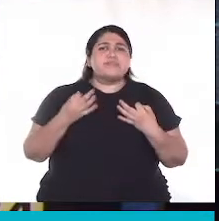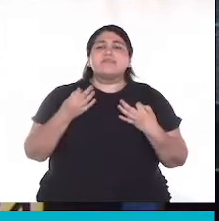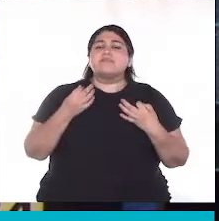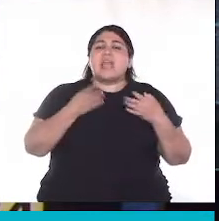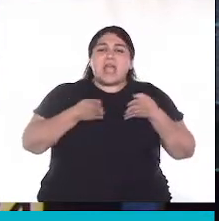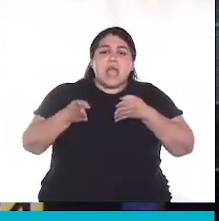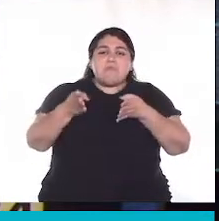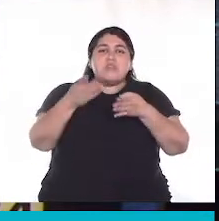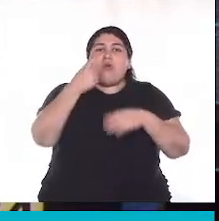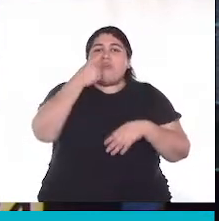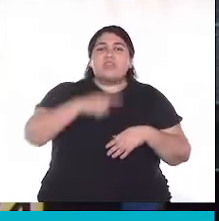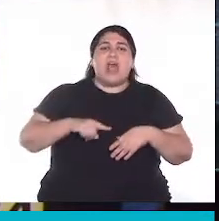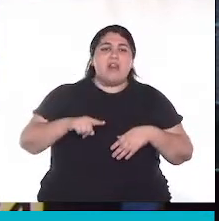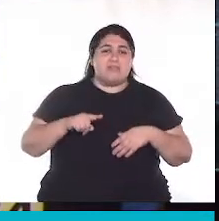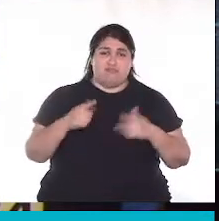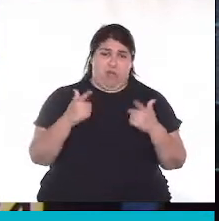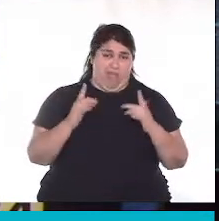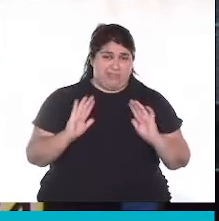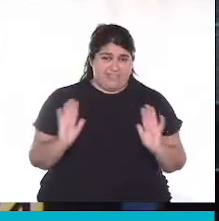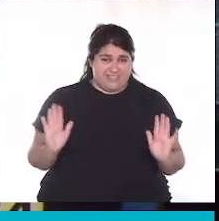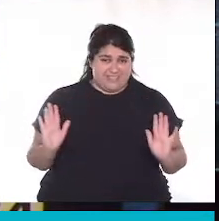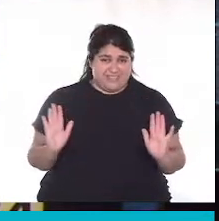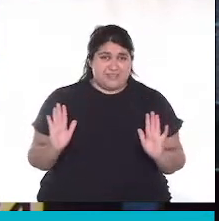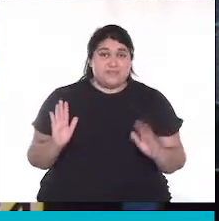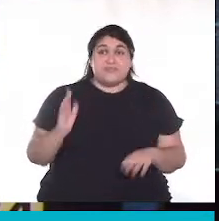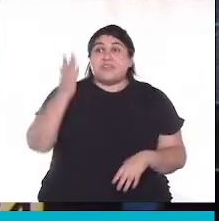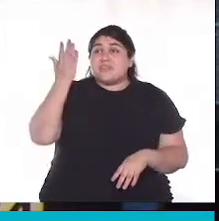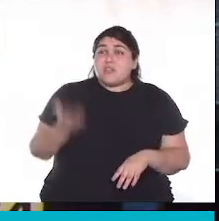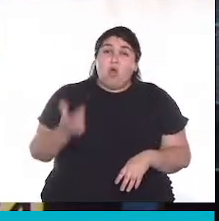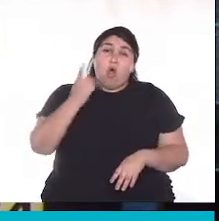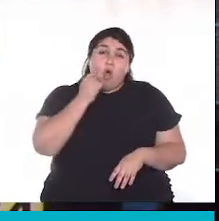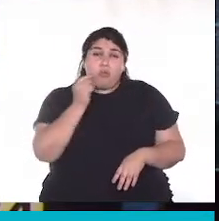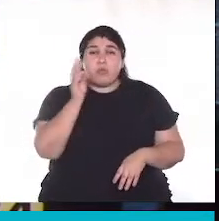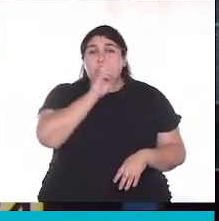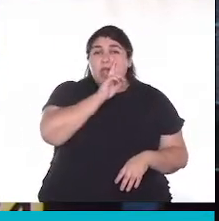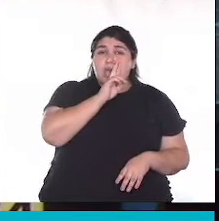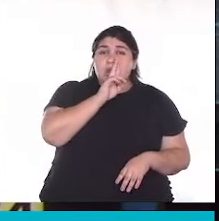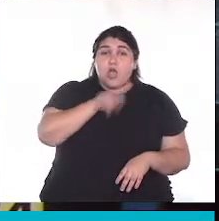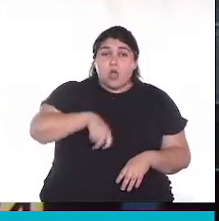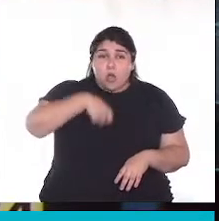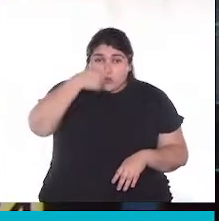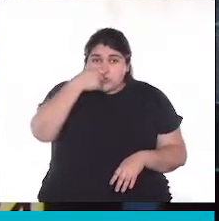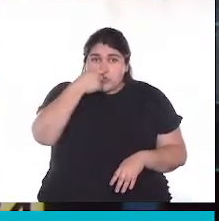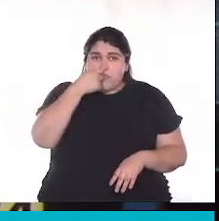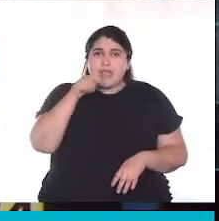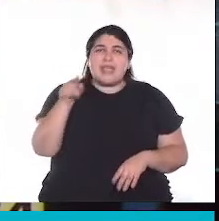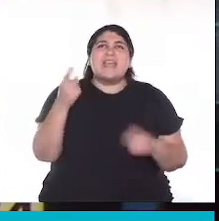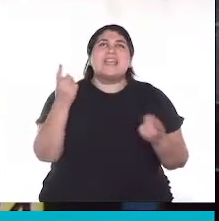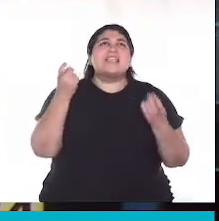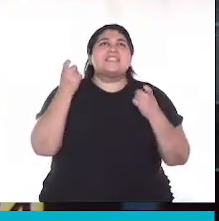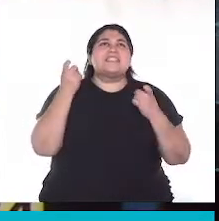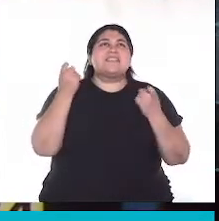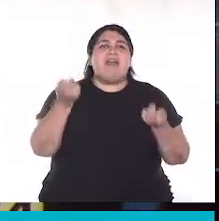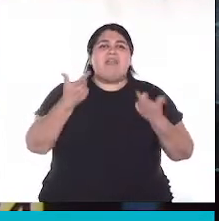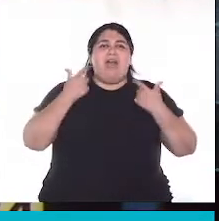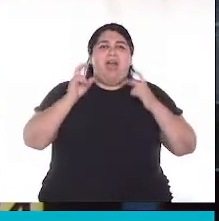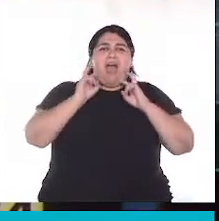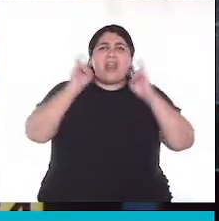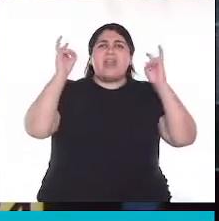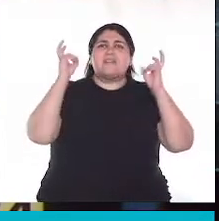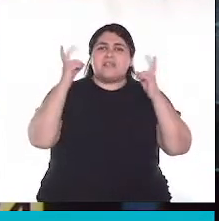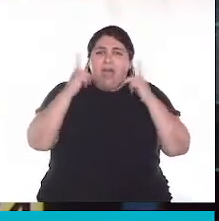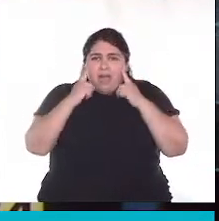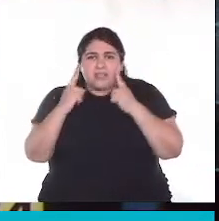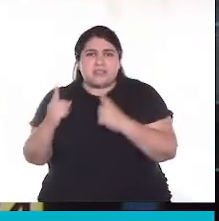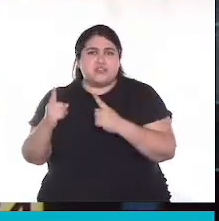felices. Cuando un chico o una chica consume, hay un pedido de ayuda, hay una alerta emocional ahí que